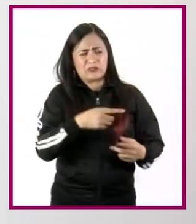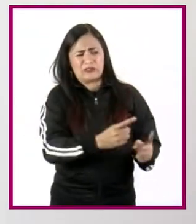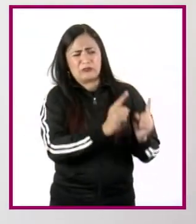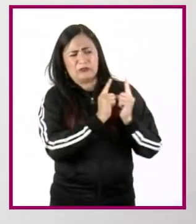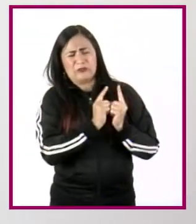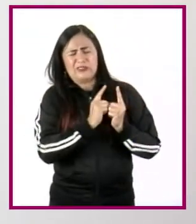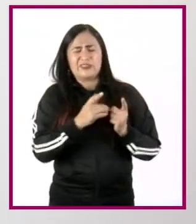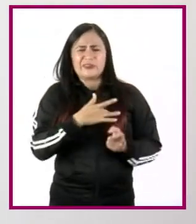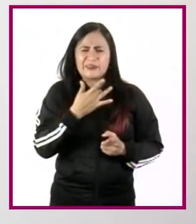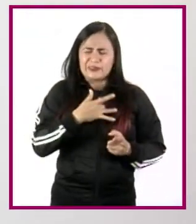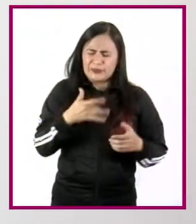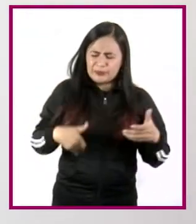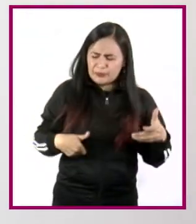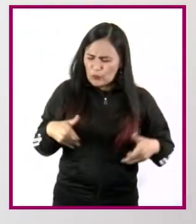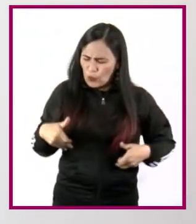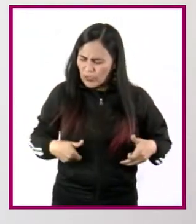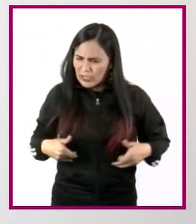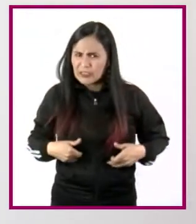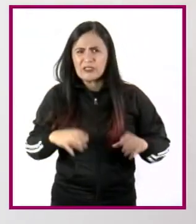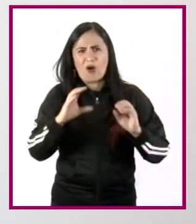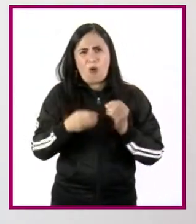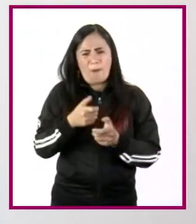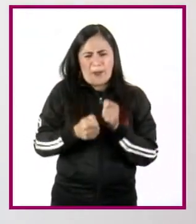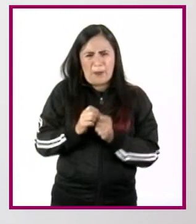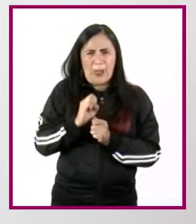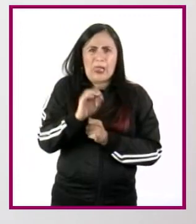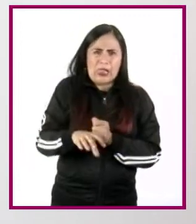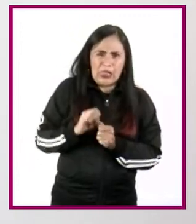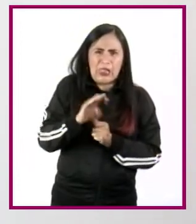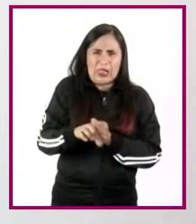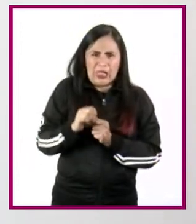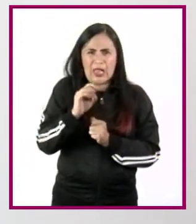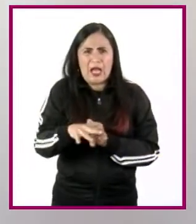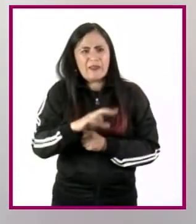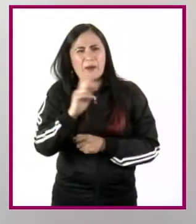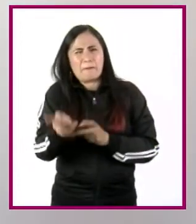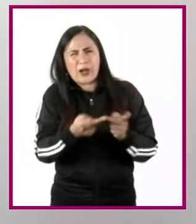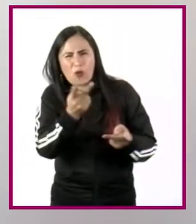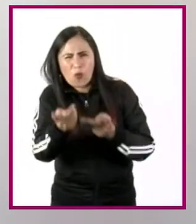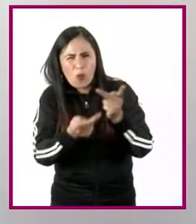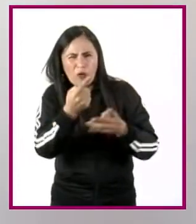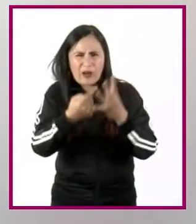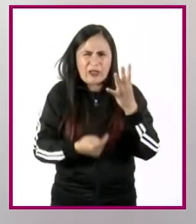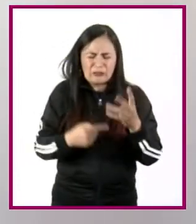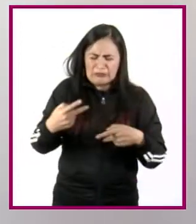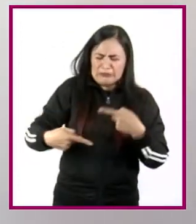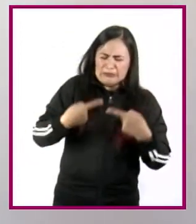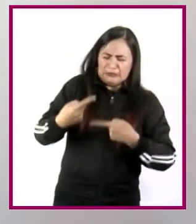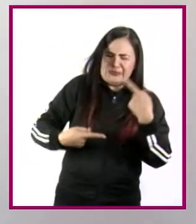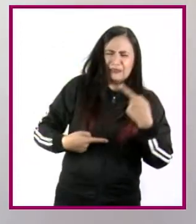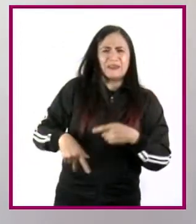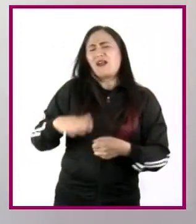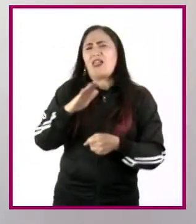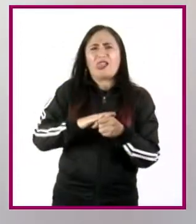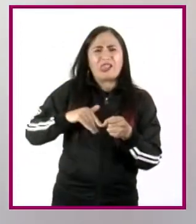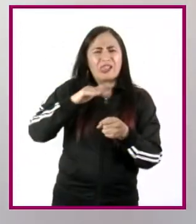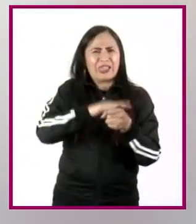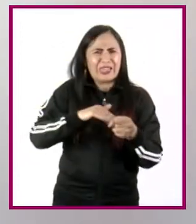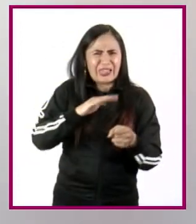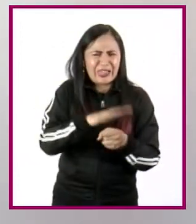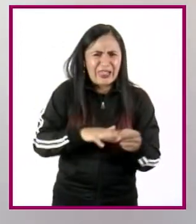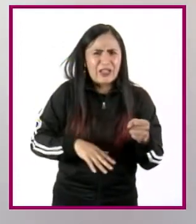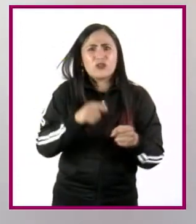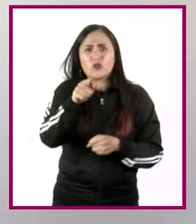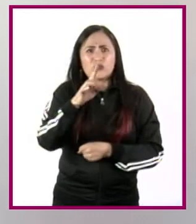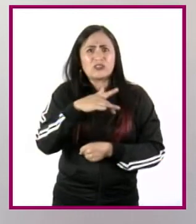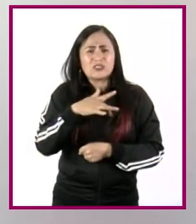e incómoda. Te textean, te presionan, te estoquean, te preguntan. Si sientes ese tipo de acoso, te sientes mal o sientes miedo,